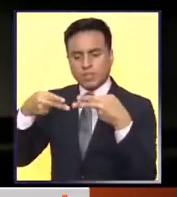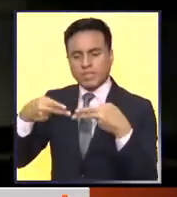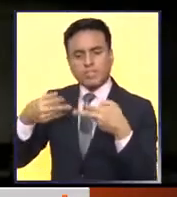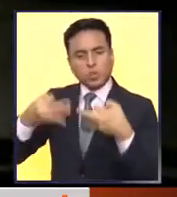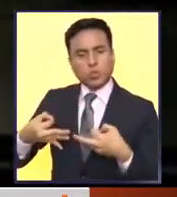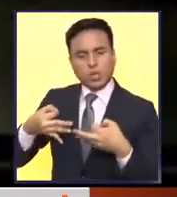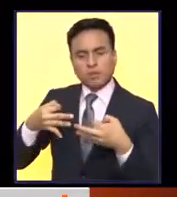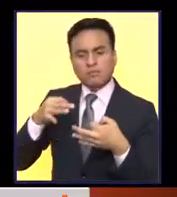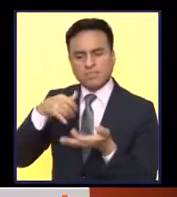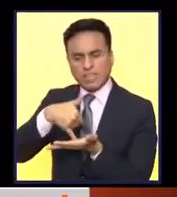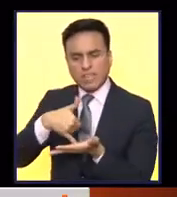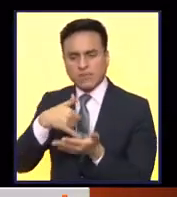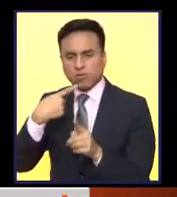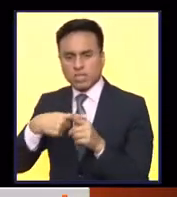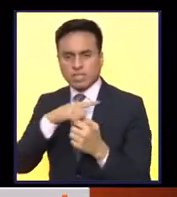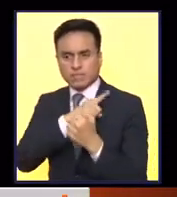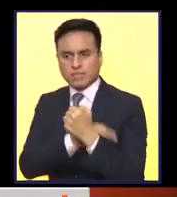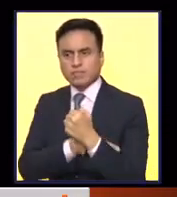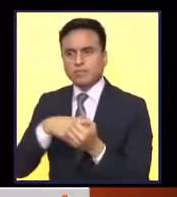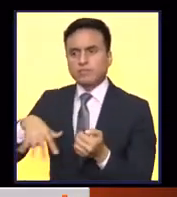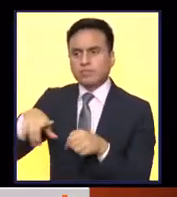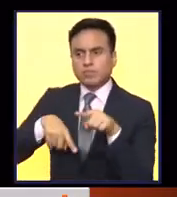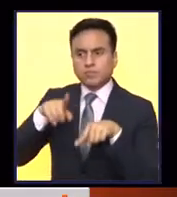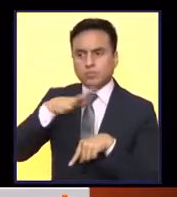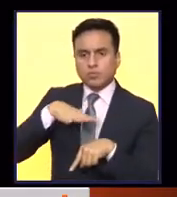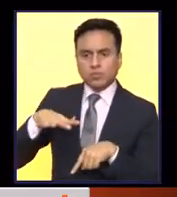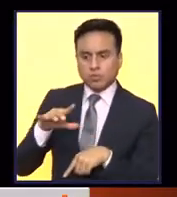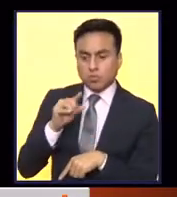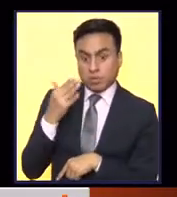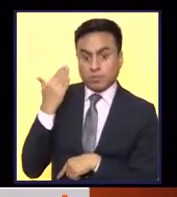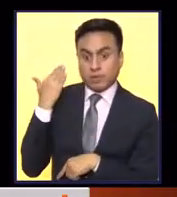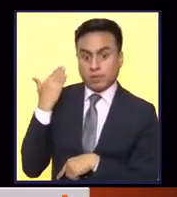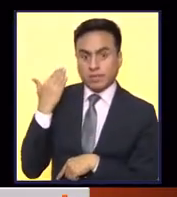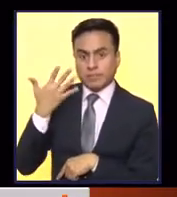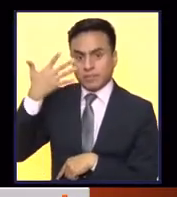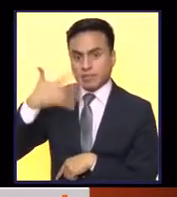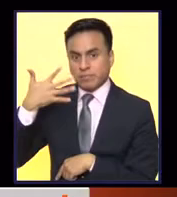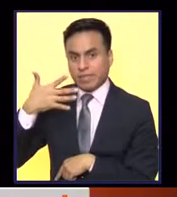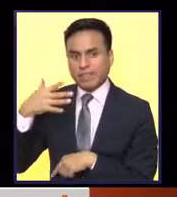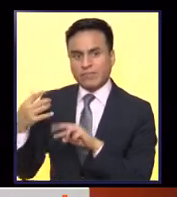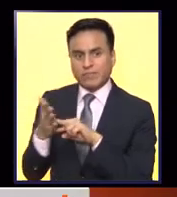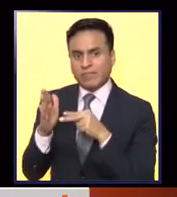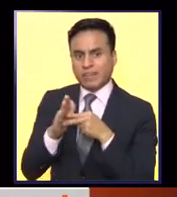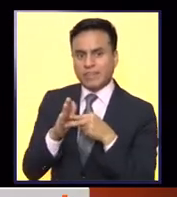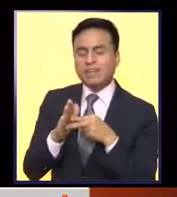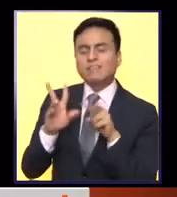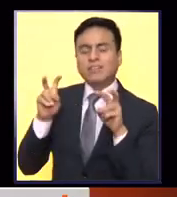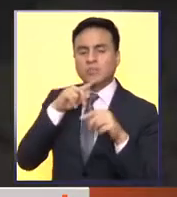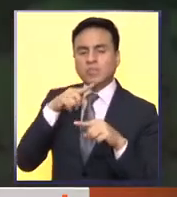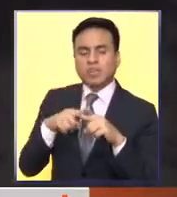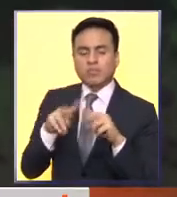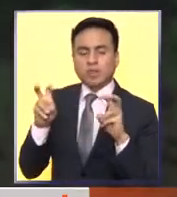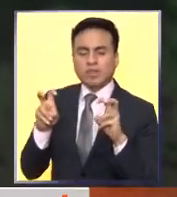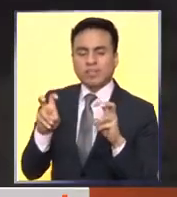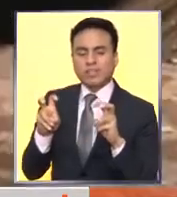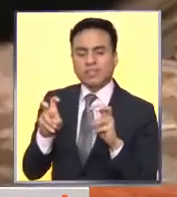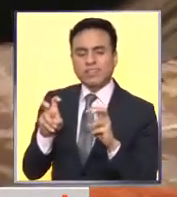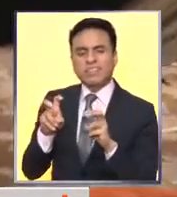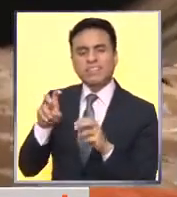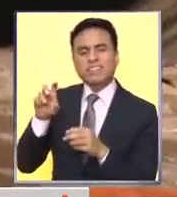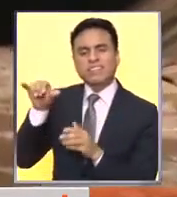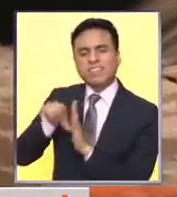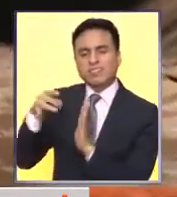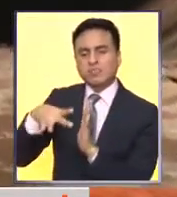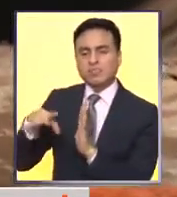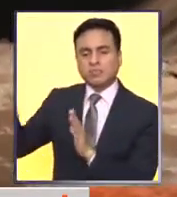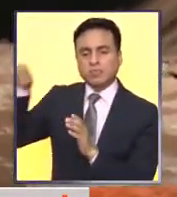fortalezas y debilidades en nuestro territorio. Y es que últimamente, una de las principales batallas serían los denominados delitos importados, como el